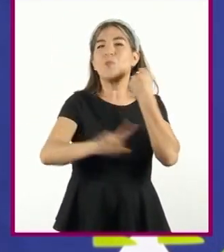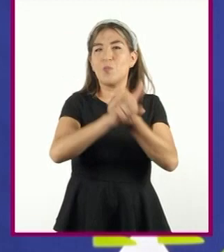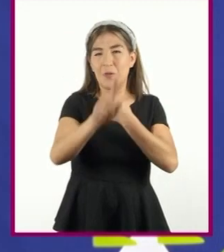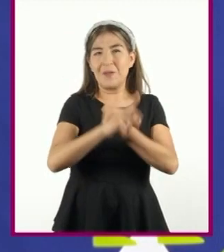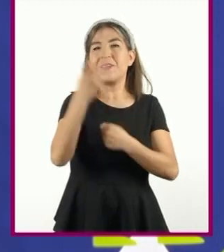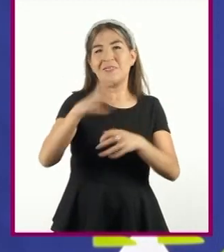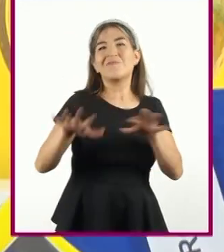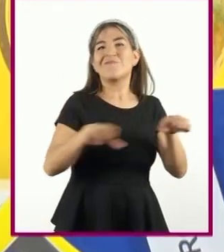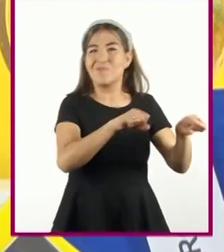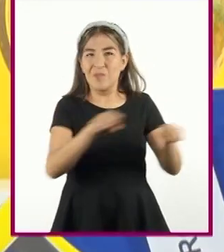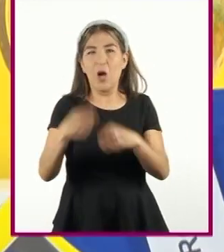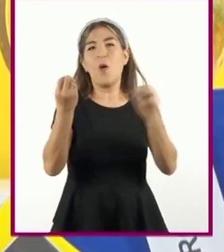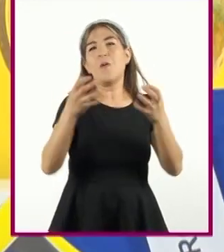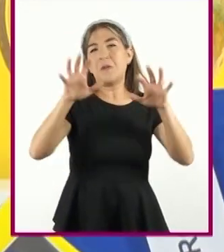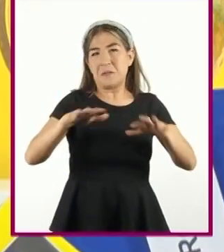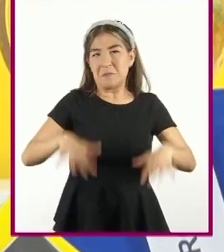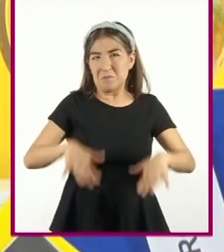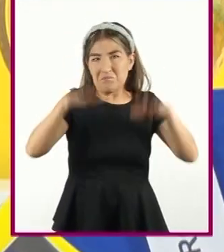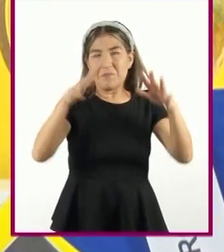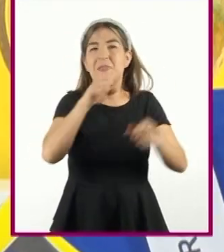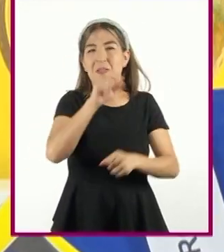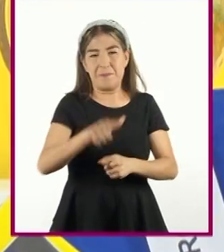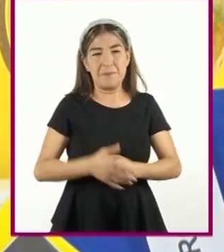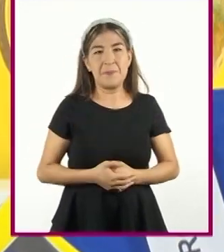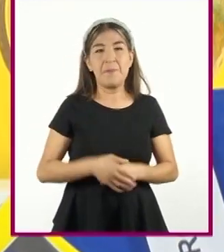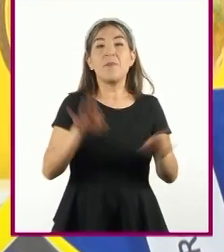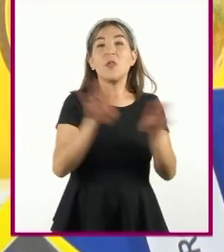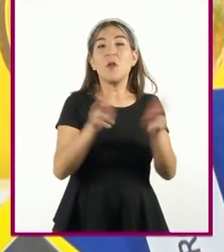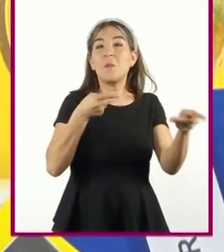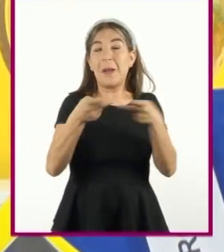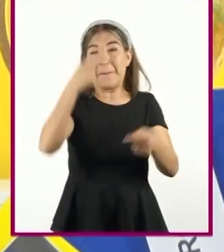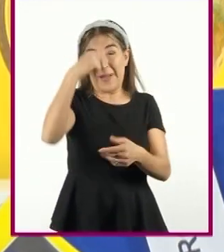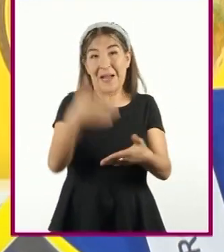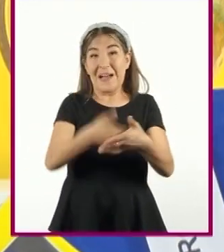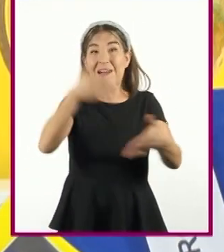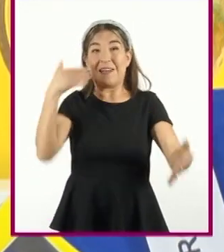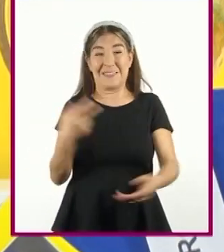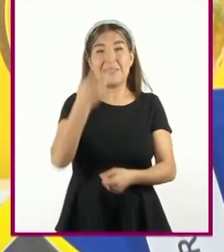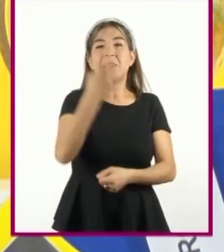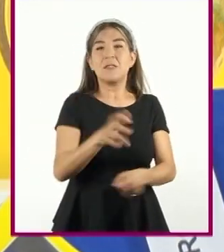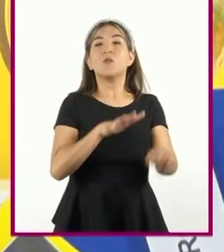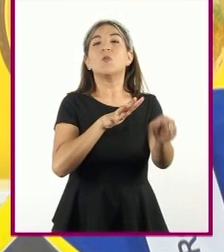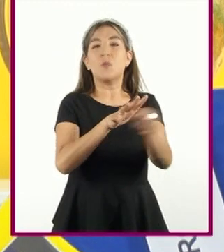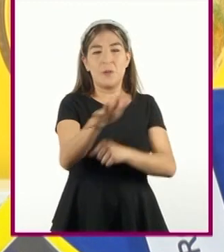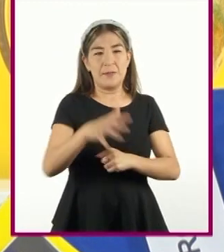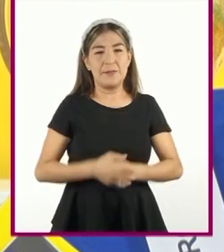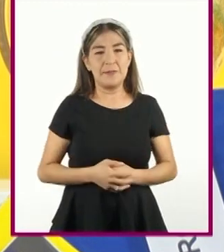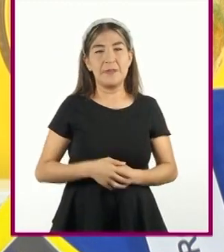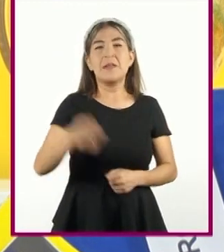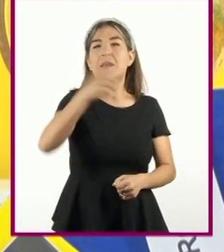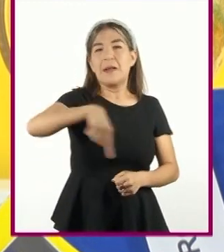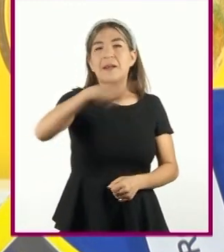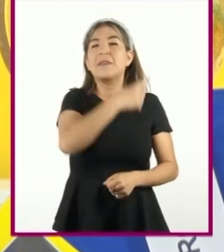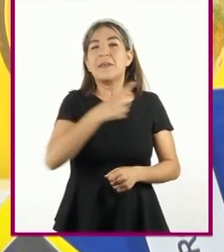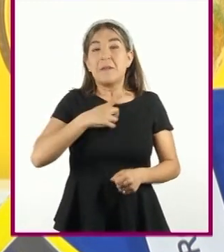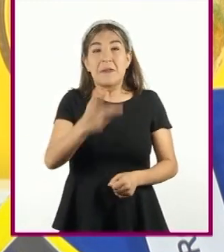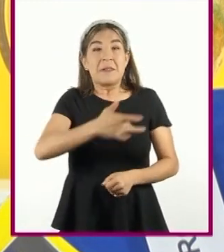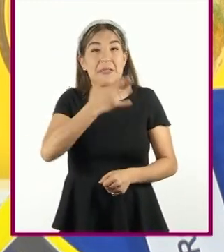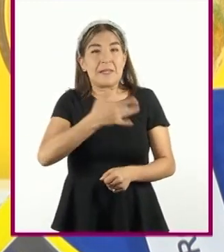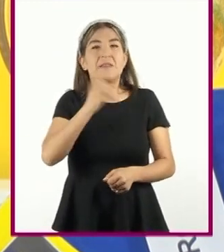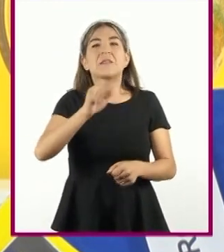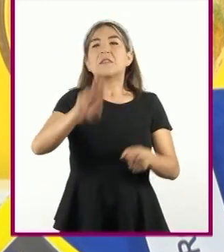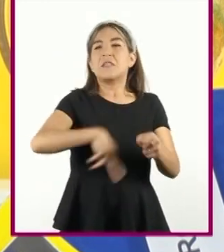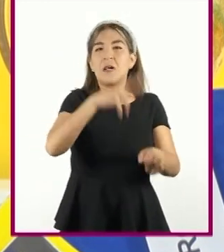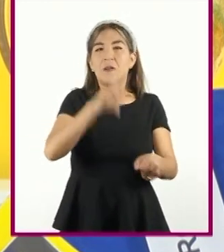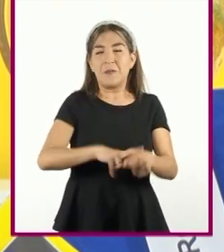los desastres. Y las medidas más viables para ello son considerar los riesgos naturales a